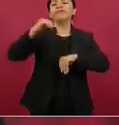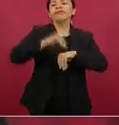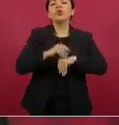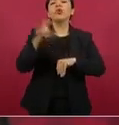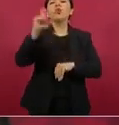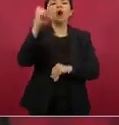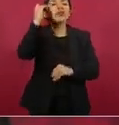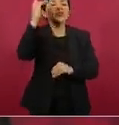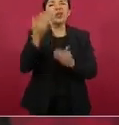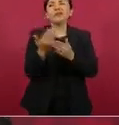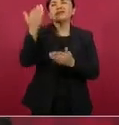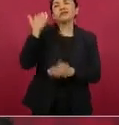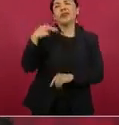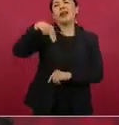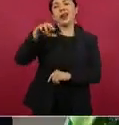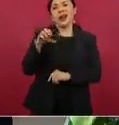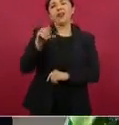durante el periodo neoliberal